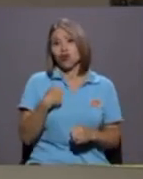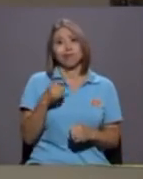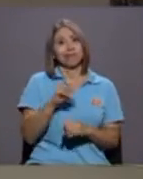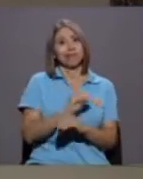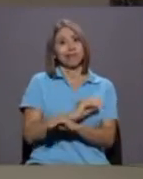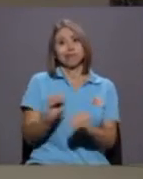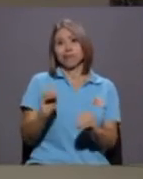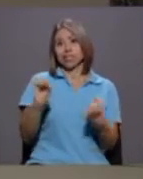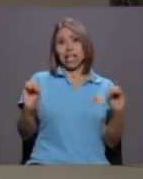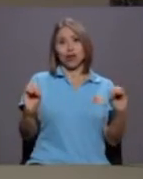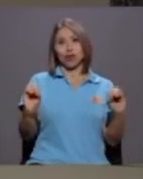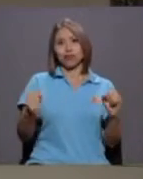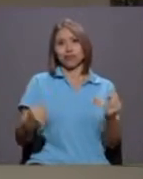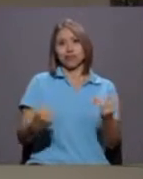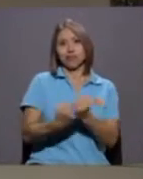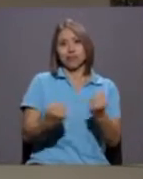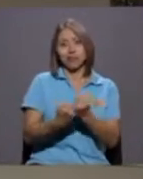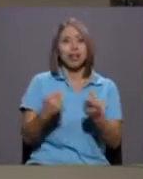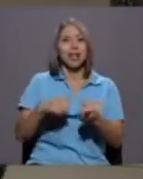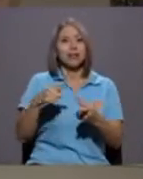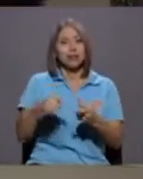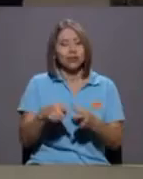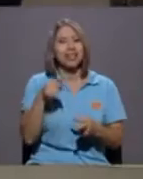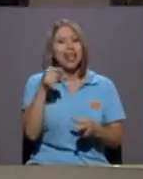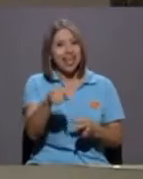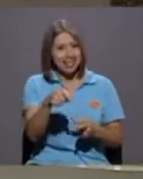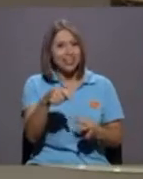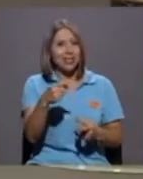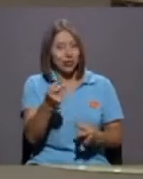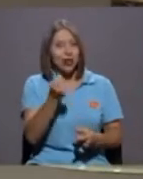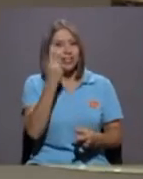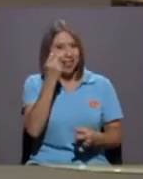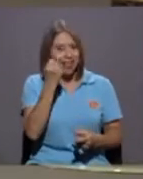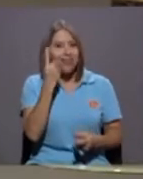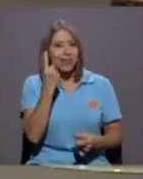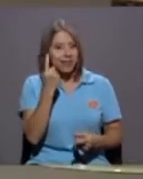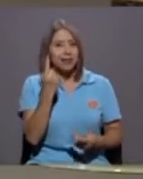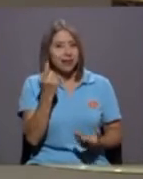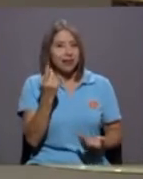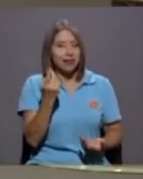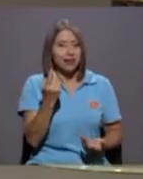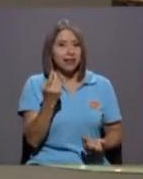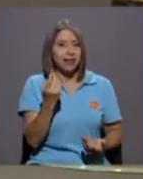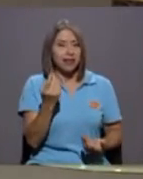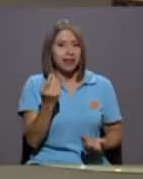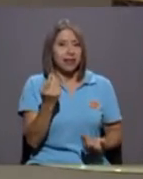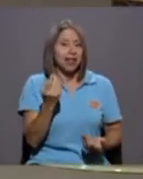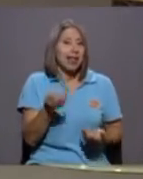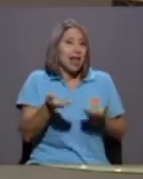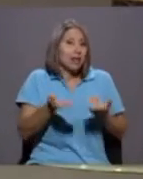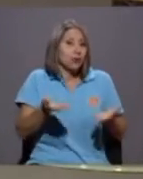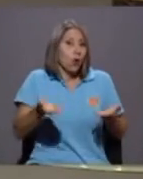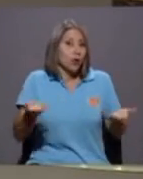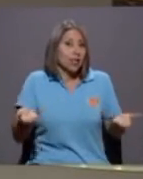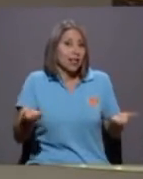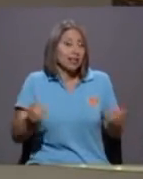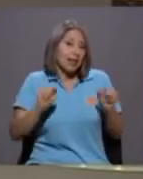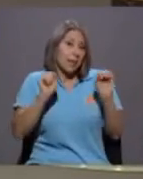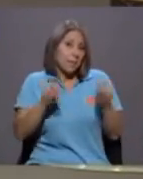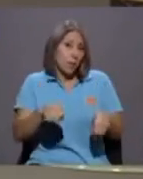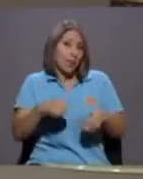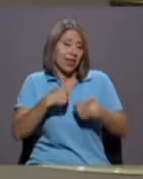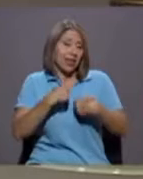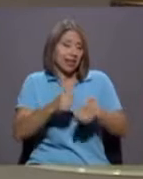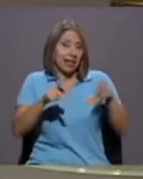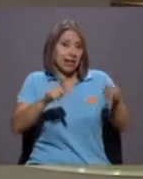ende ese es un poco el concepto de las cosas que va a poder hacer